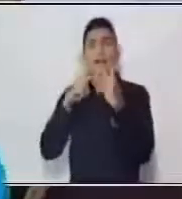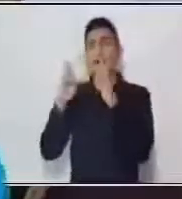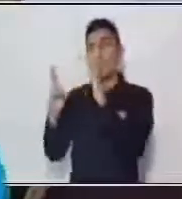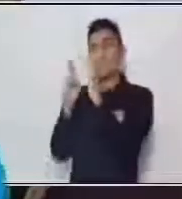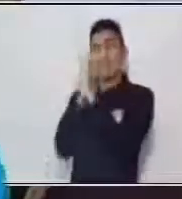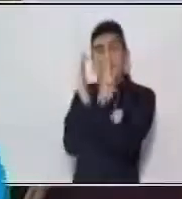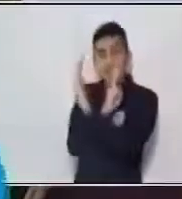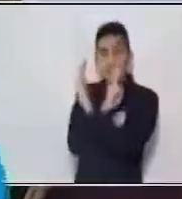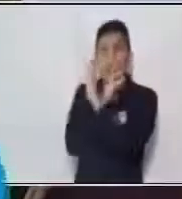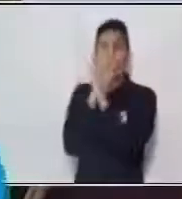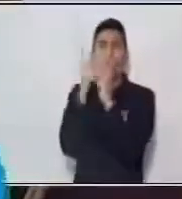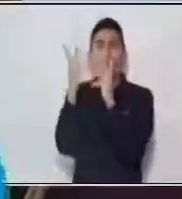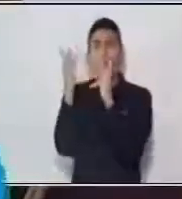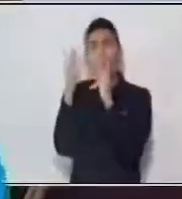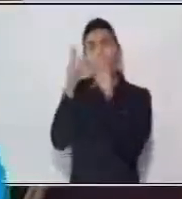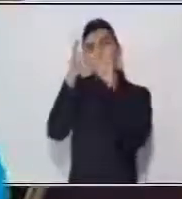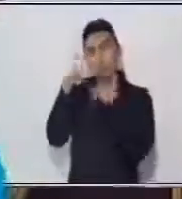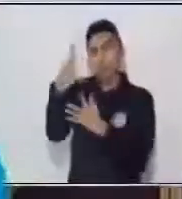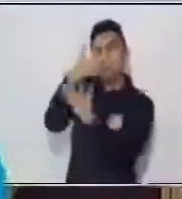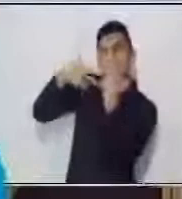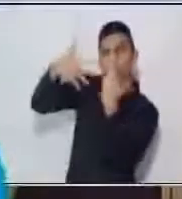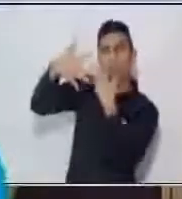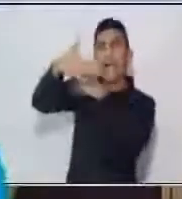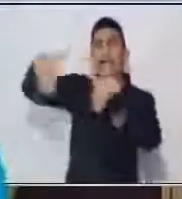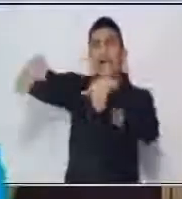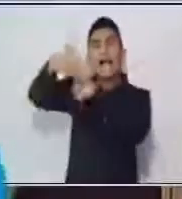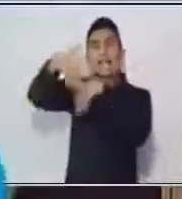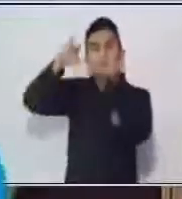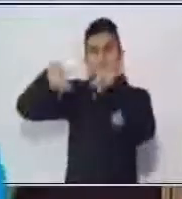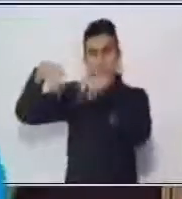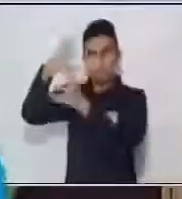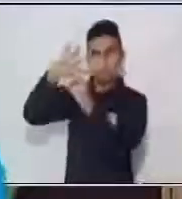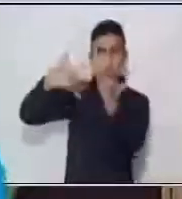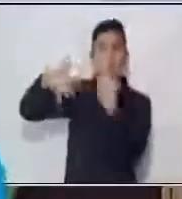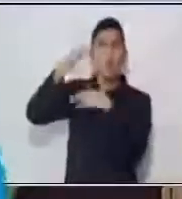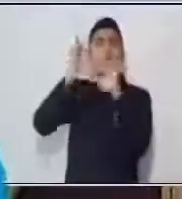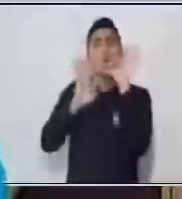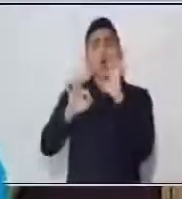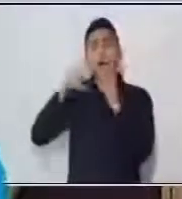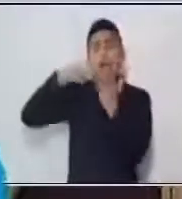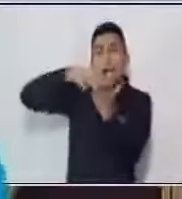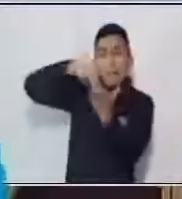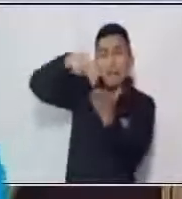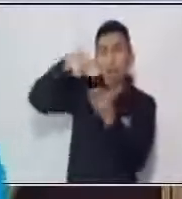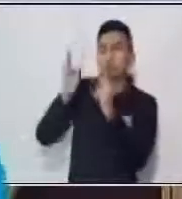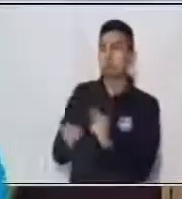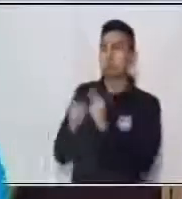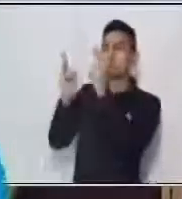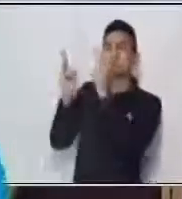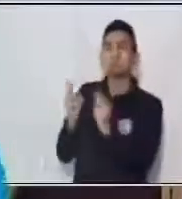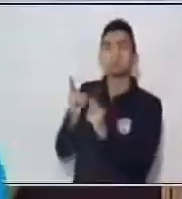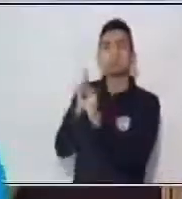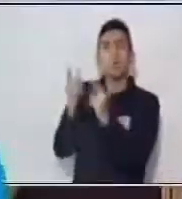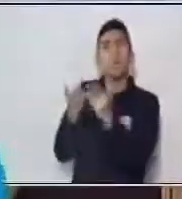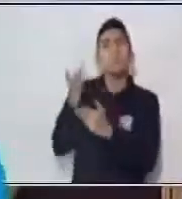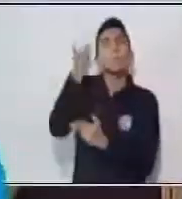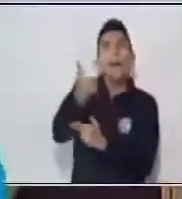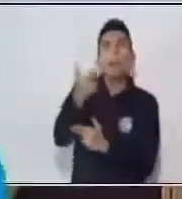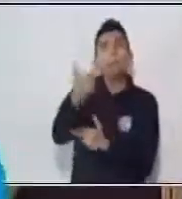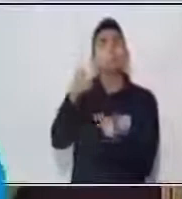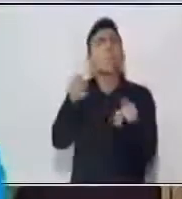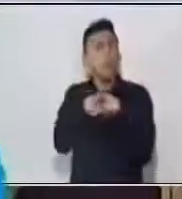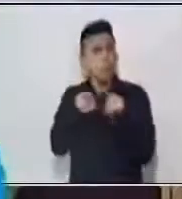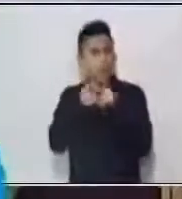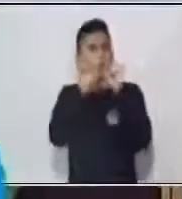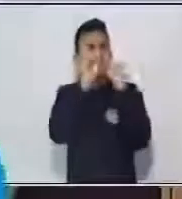vecinos o las personas que están en la calle, pues también están ya sea caminando, platicando, comprando. Entonces desde ahí